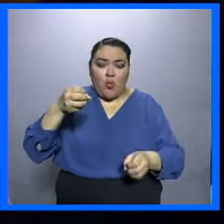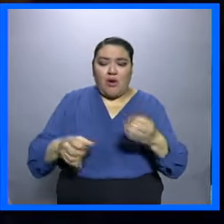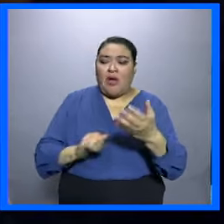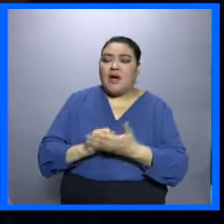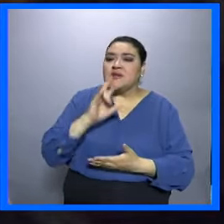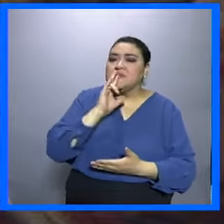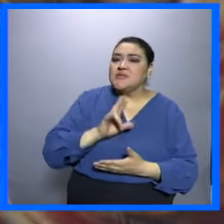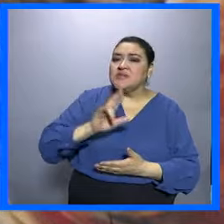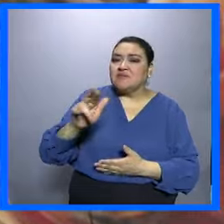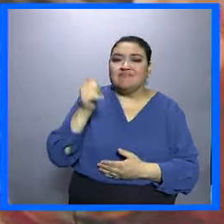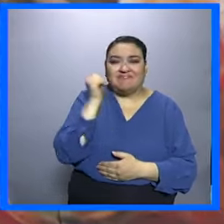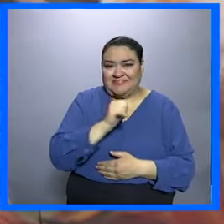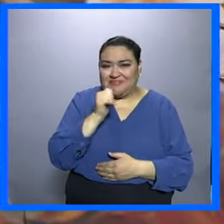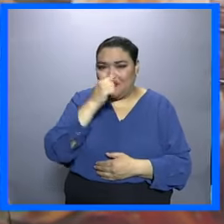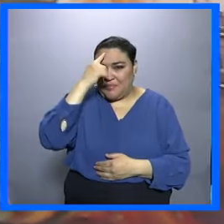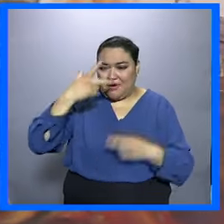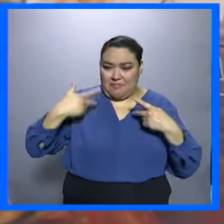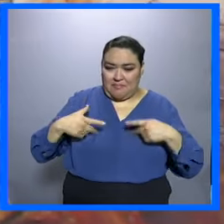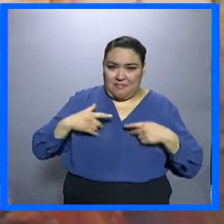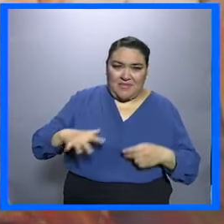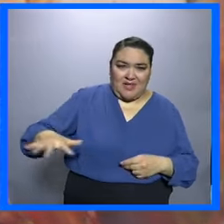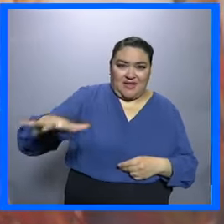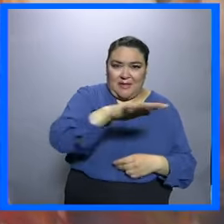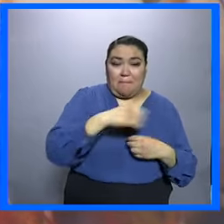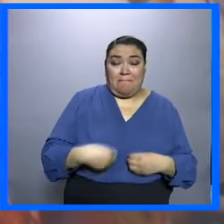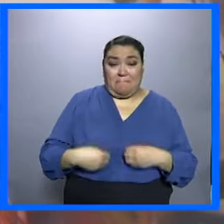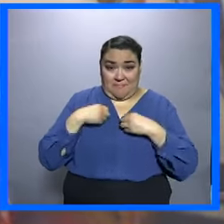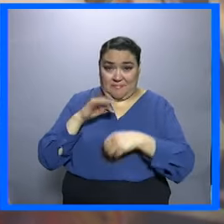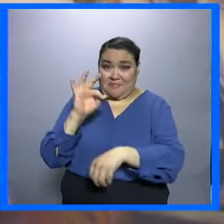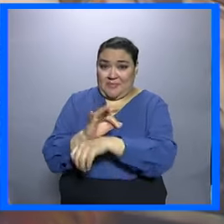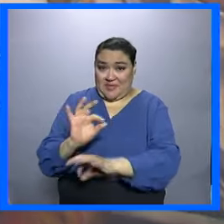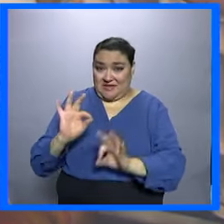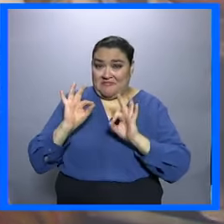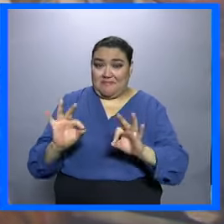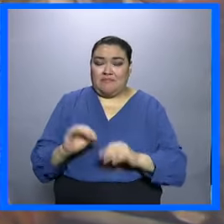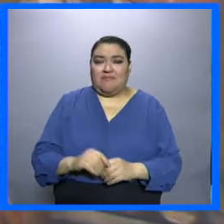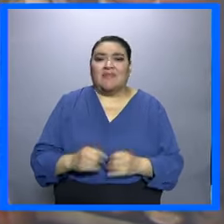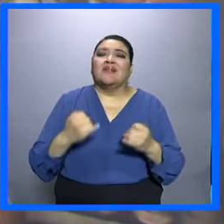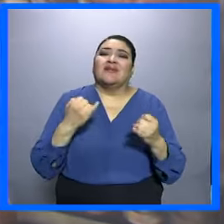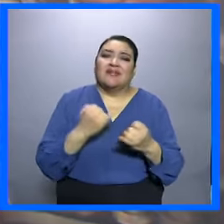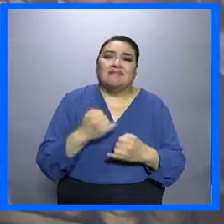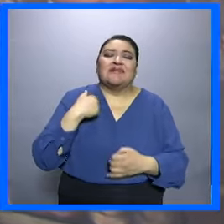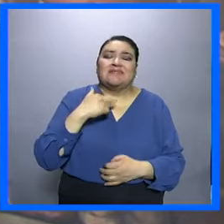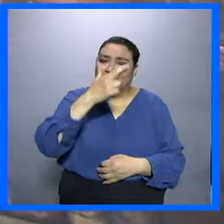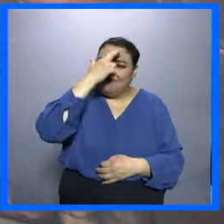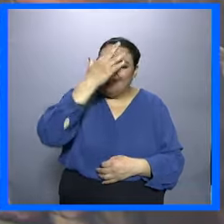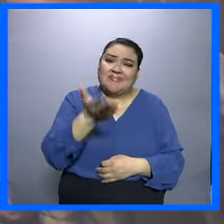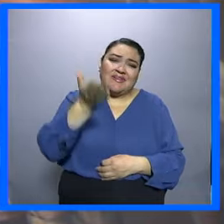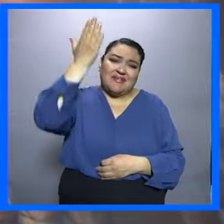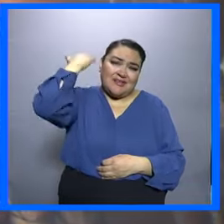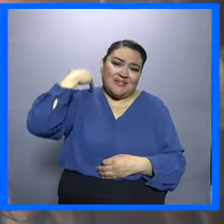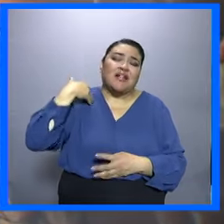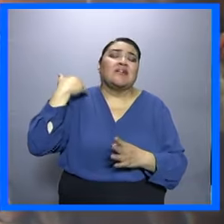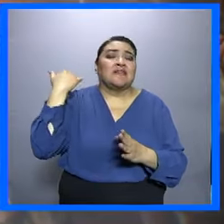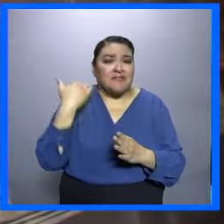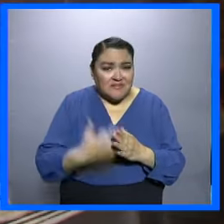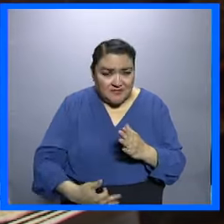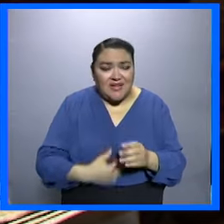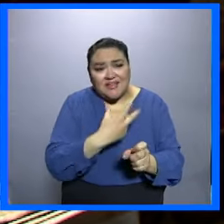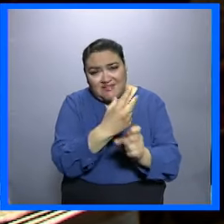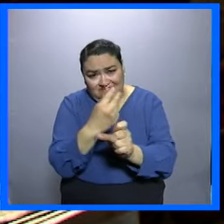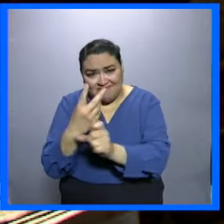toma todos los días en favor del bienestar del pueblo mexicano, así como del doloroso recordatorio de que existen pendientes por